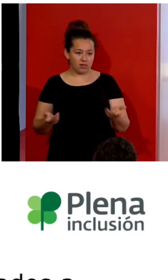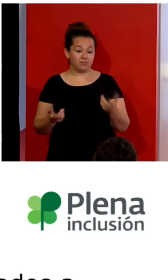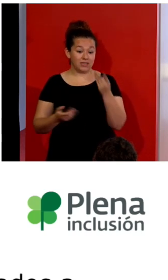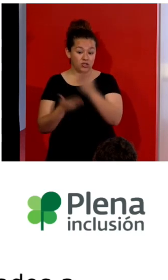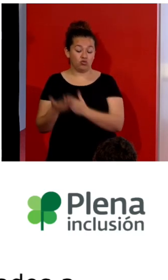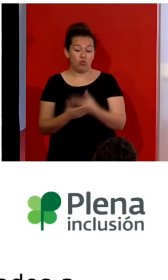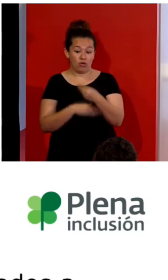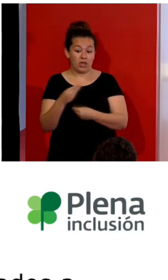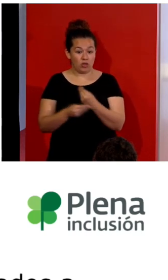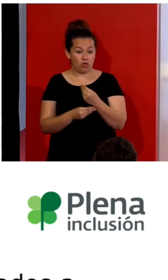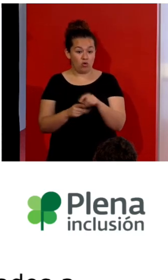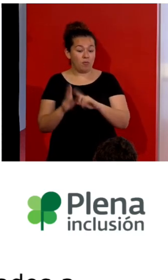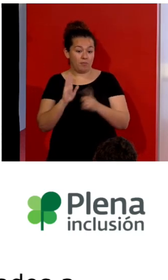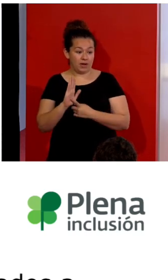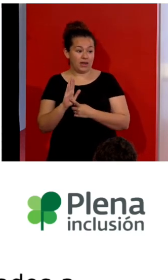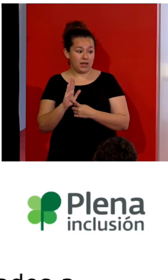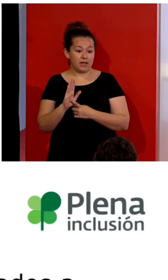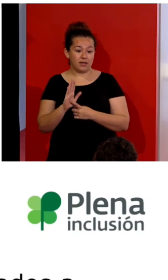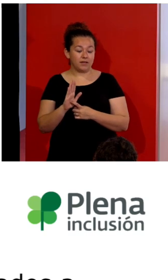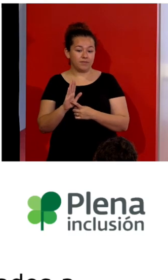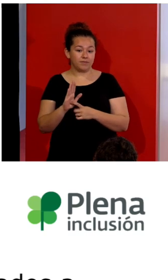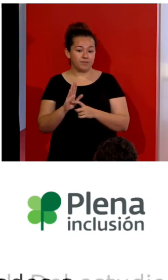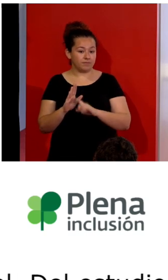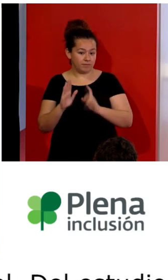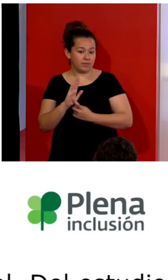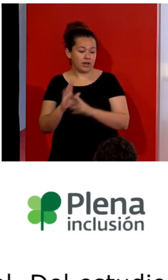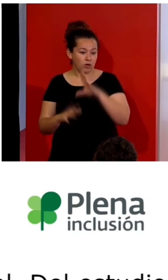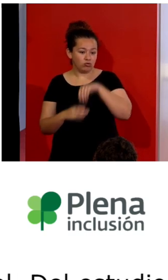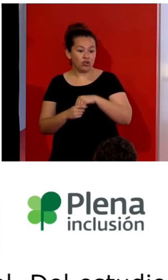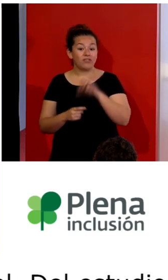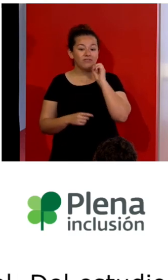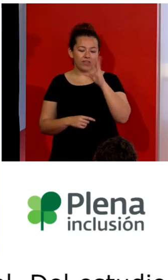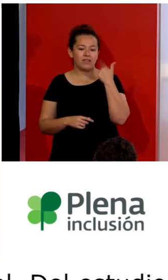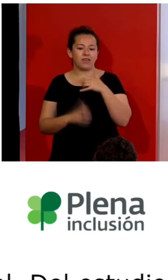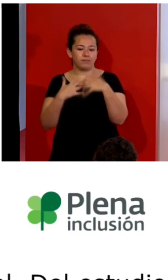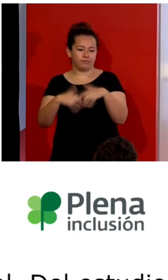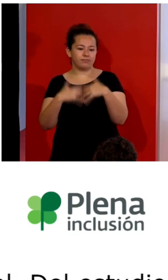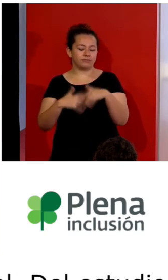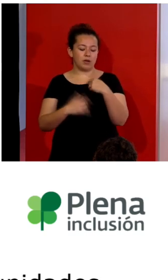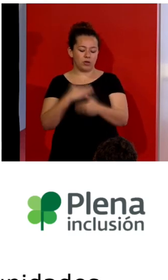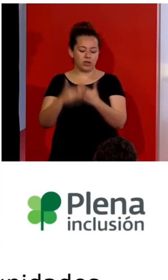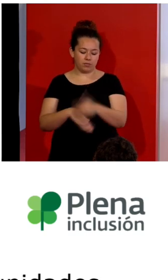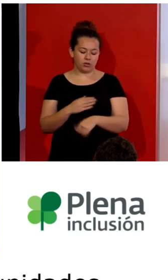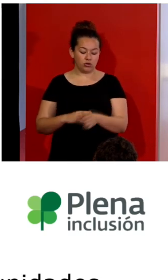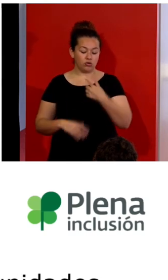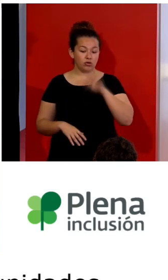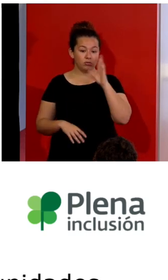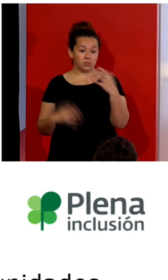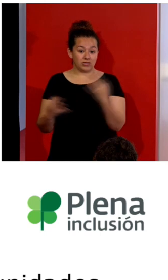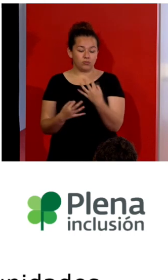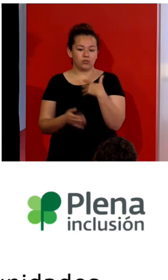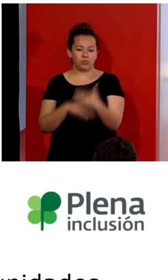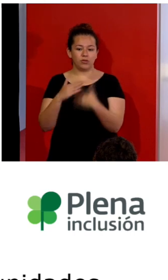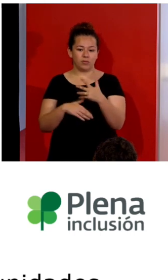que hizo la propia Plena Inclusión, 13 de nuestras 17 comunidades autónomas han puesto en marcha este tipo de procedimientos. ¿Qué es lo que vimos? Que el procedimiento